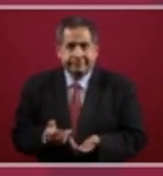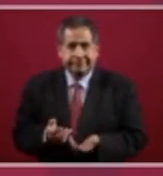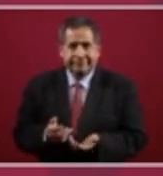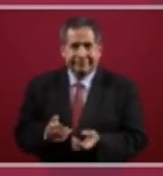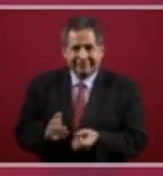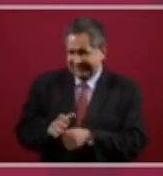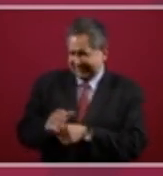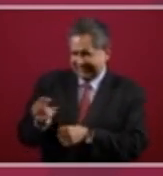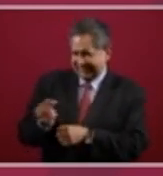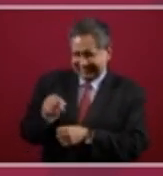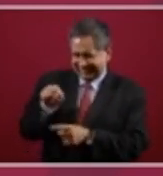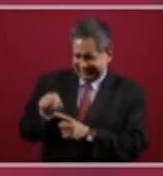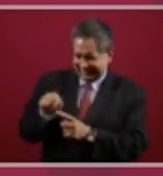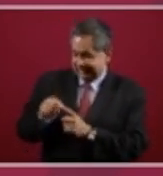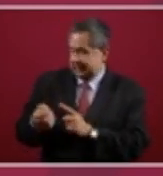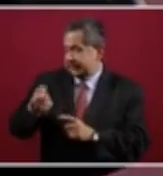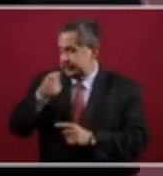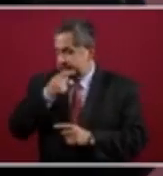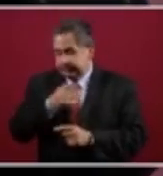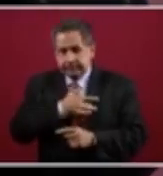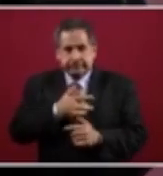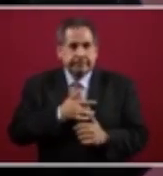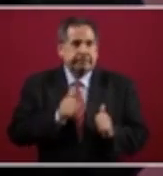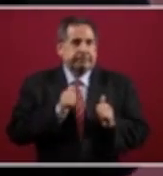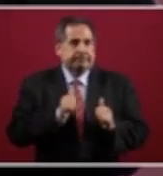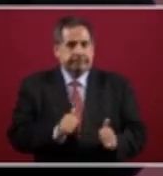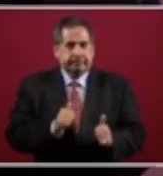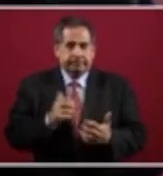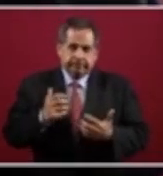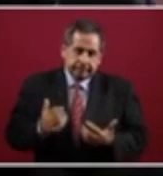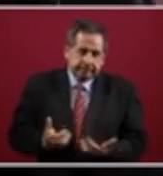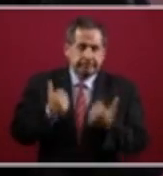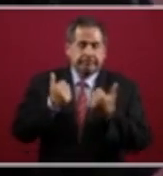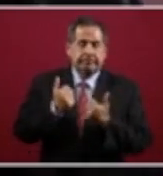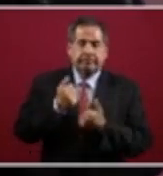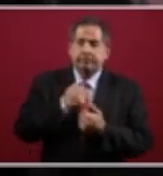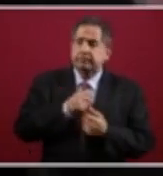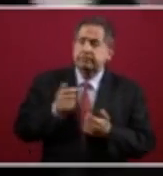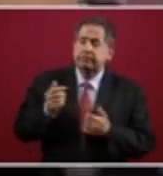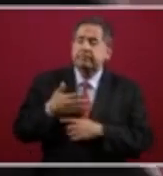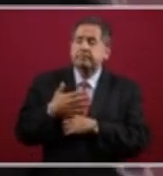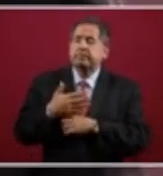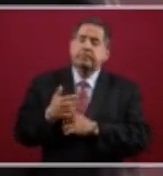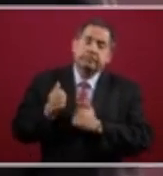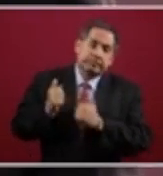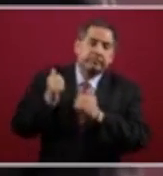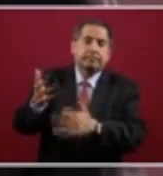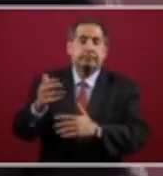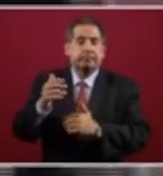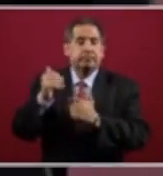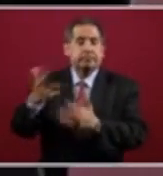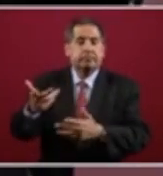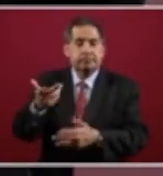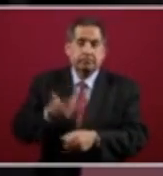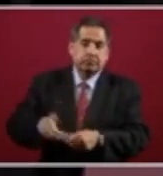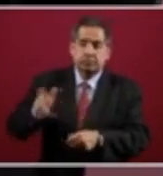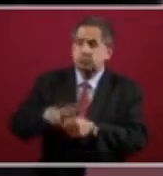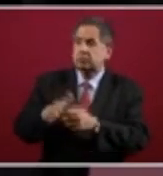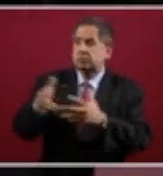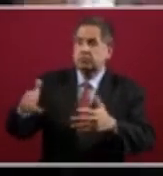básico para que alcance a llegar a una clínica que está